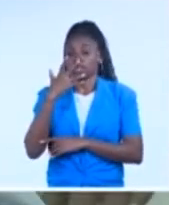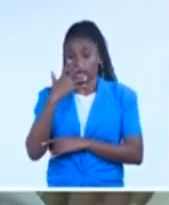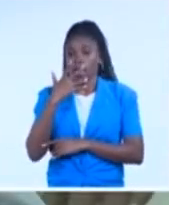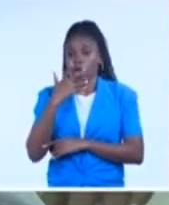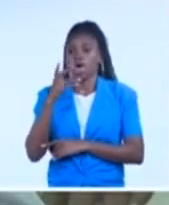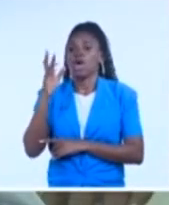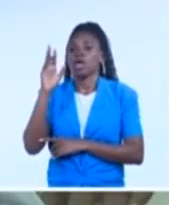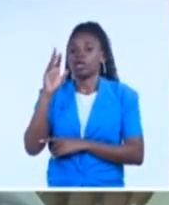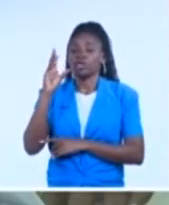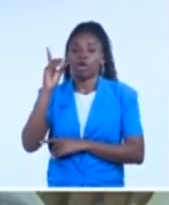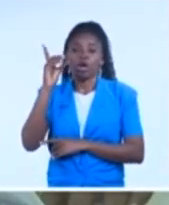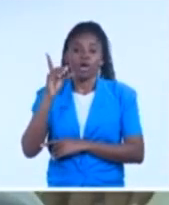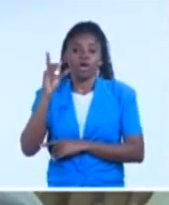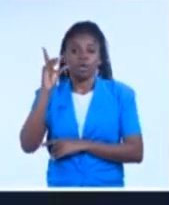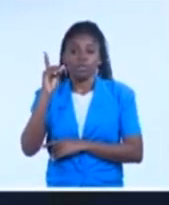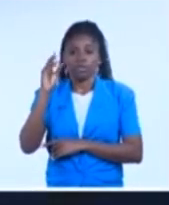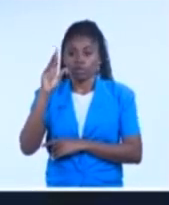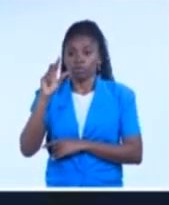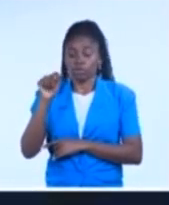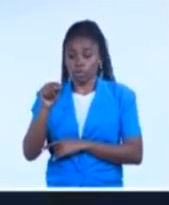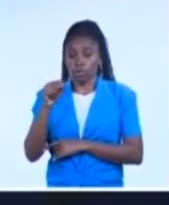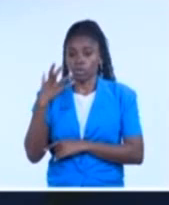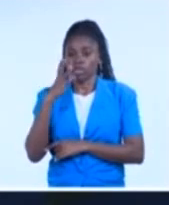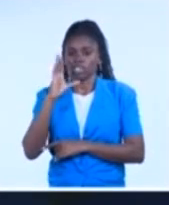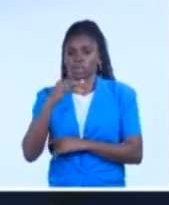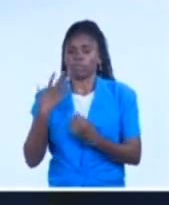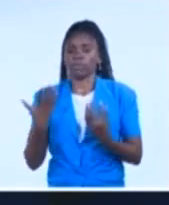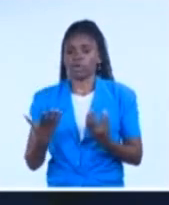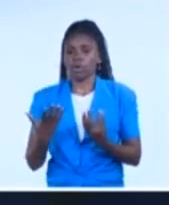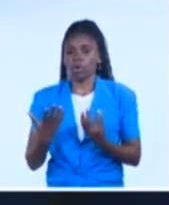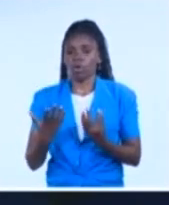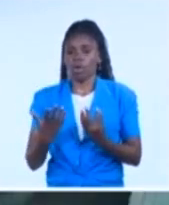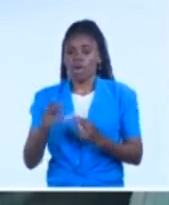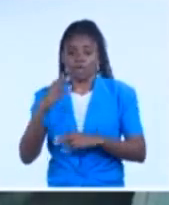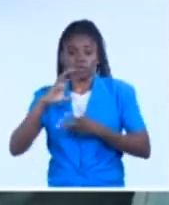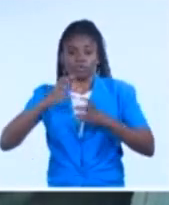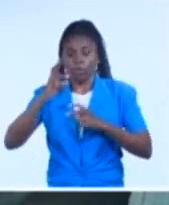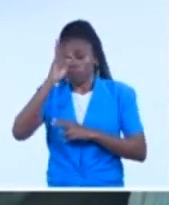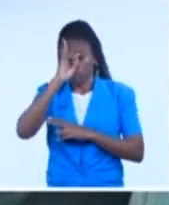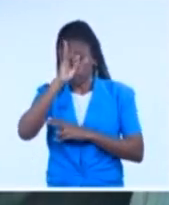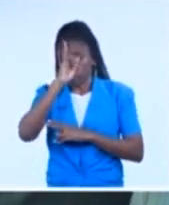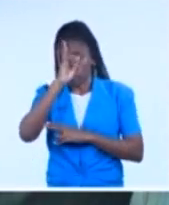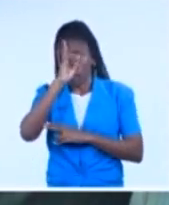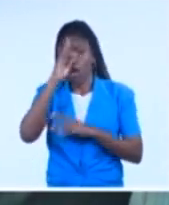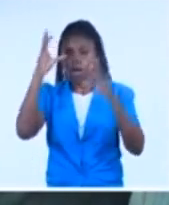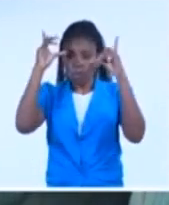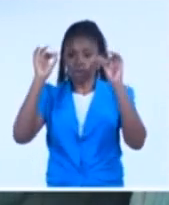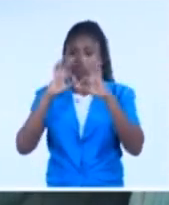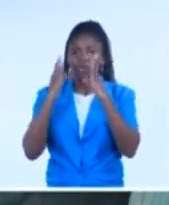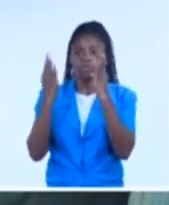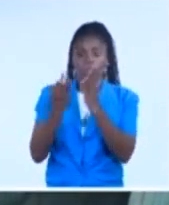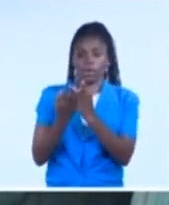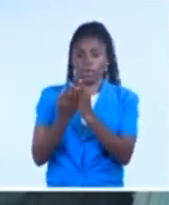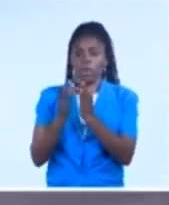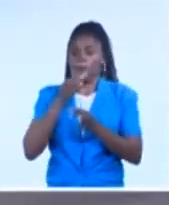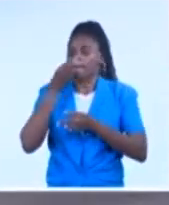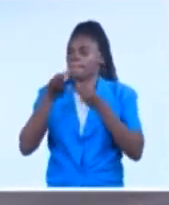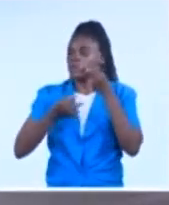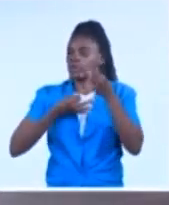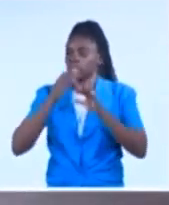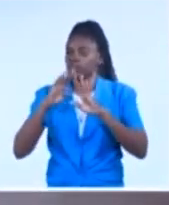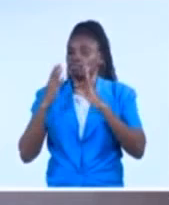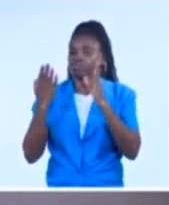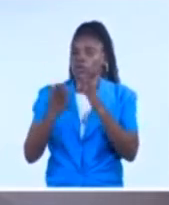Reynold García Moreira, llamó la atención sobre el papel del médico y enfermera de la familia en el diagnóstico oportuno